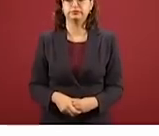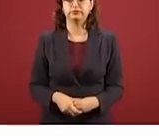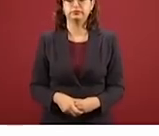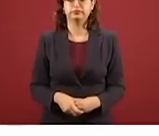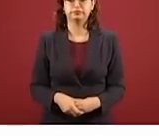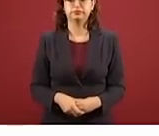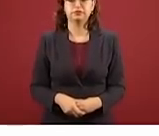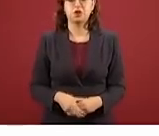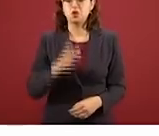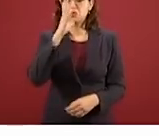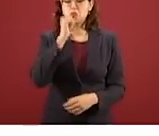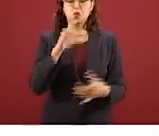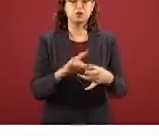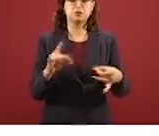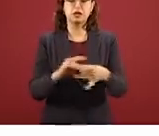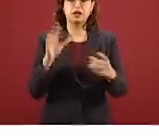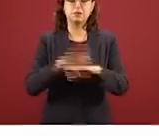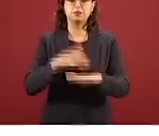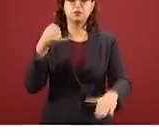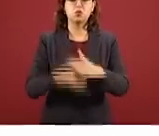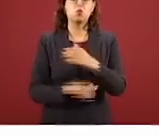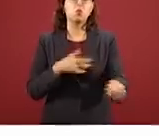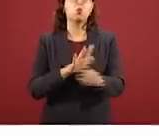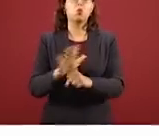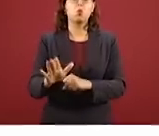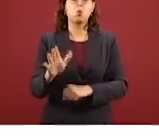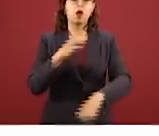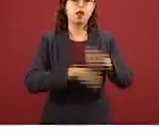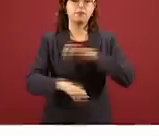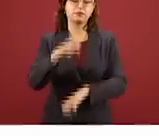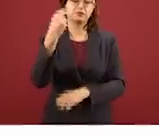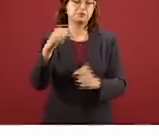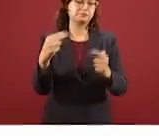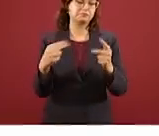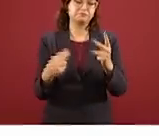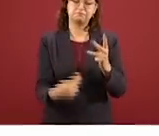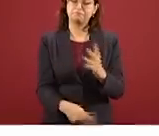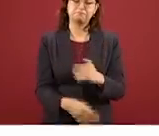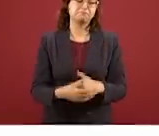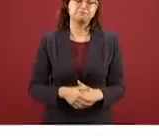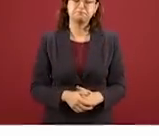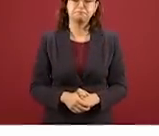puedo precisar qué empresas, pero es que